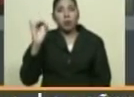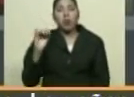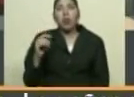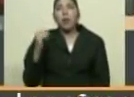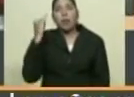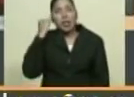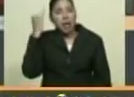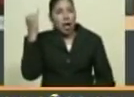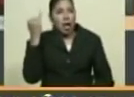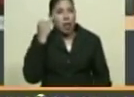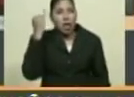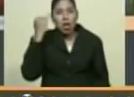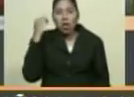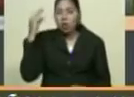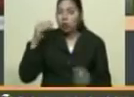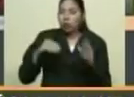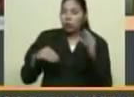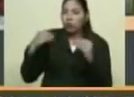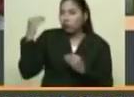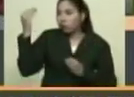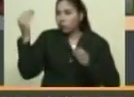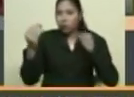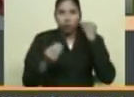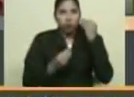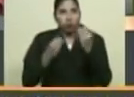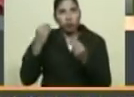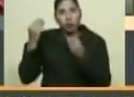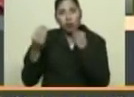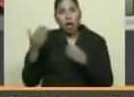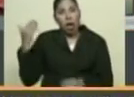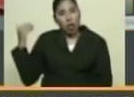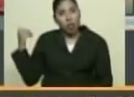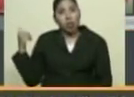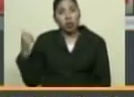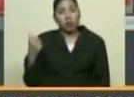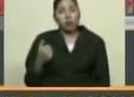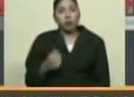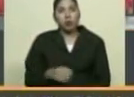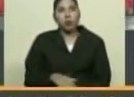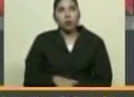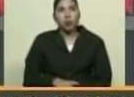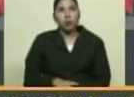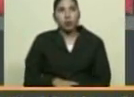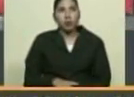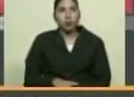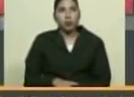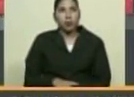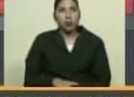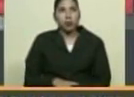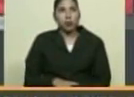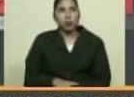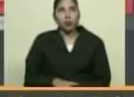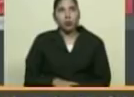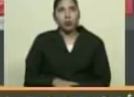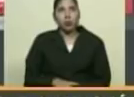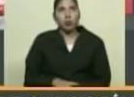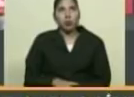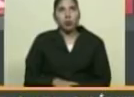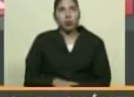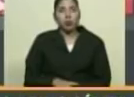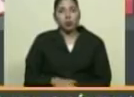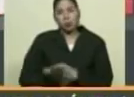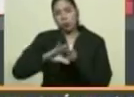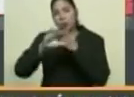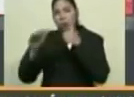que había arrancado en el año 82. Bueno, antes había arrancado en San Mateo, cuando era apenas